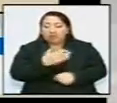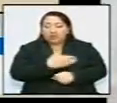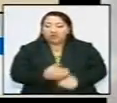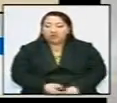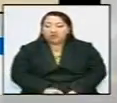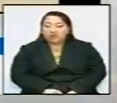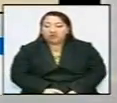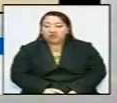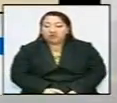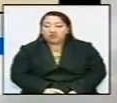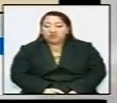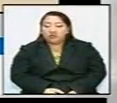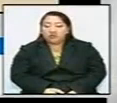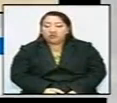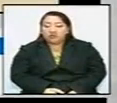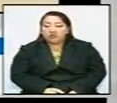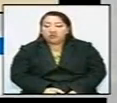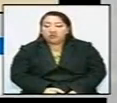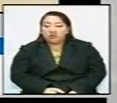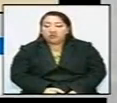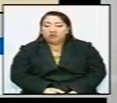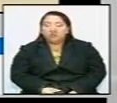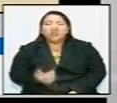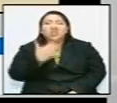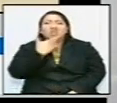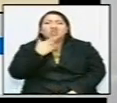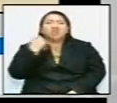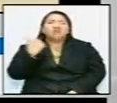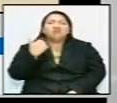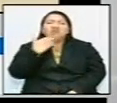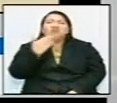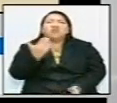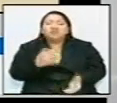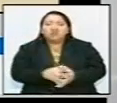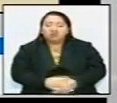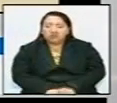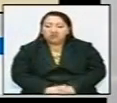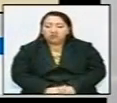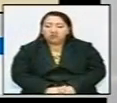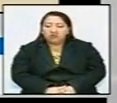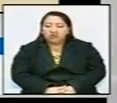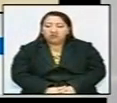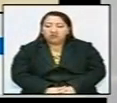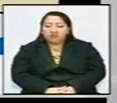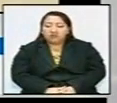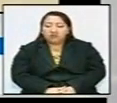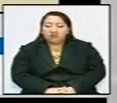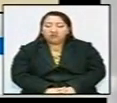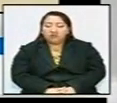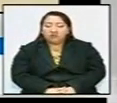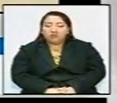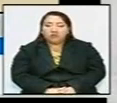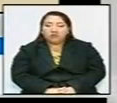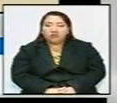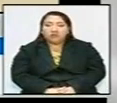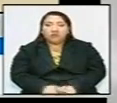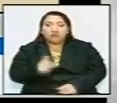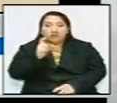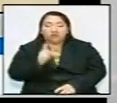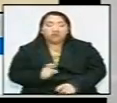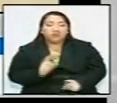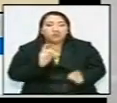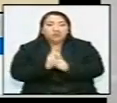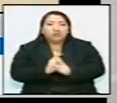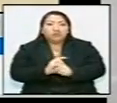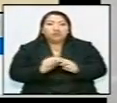pasado. ¿Quién es este señor? Por favor, las diapositivas. El denunciante se presenta ante los